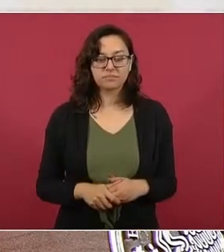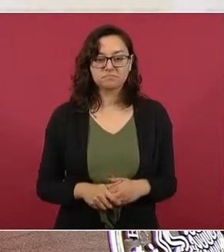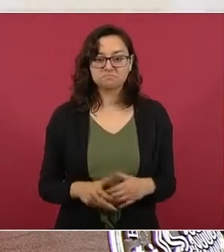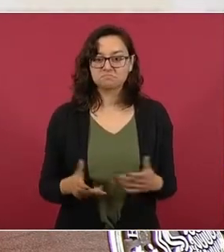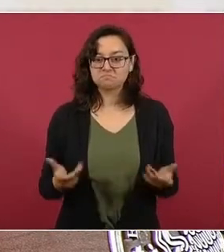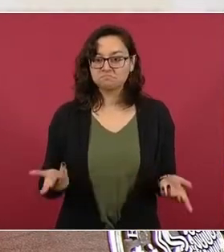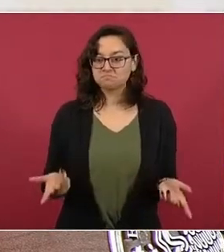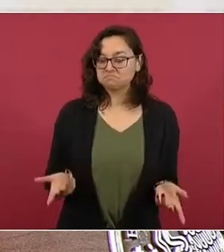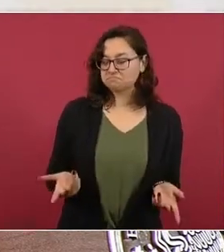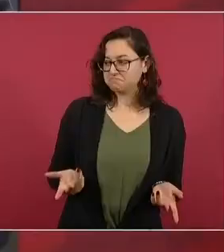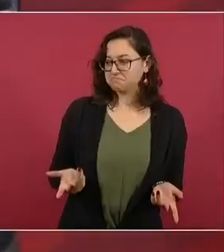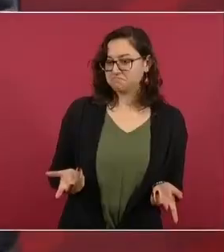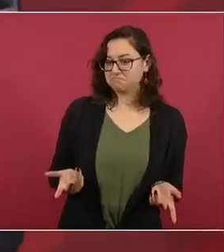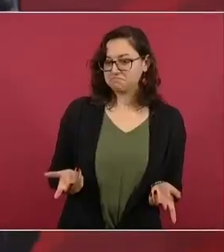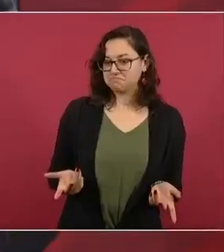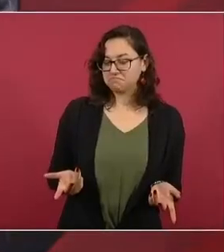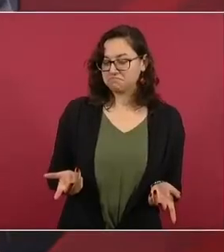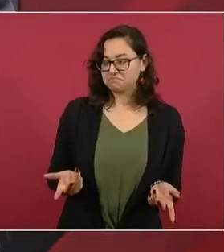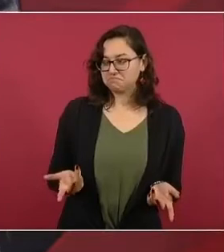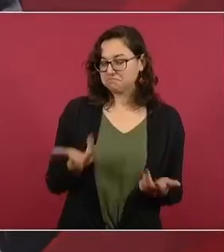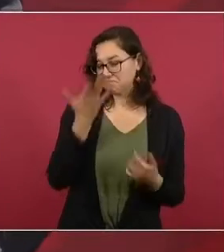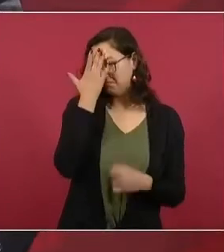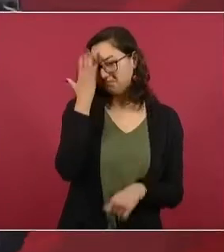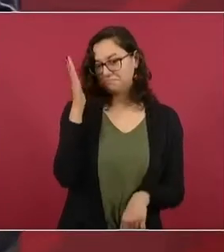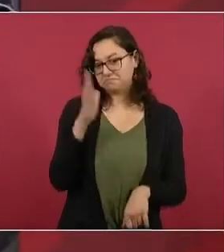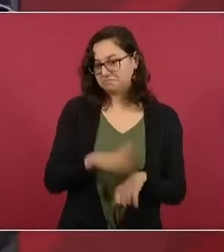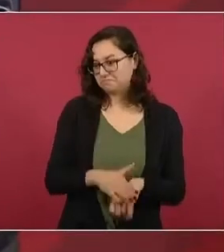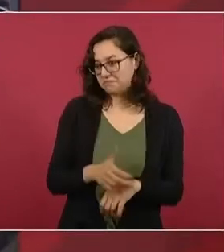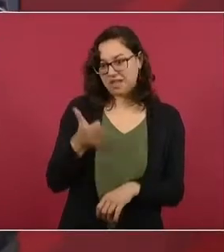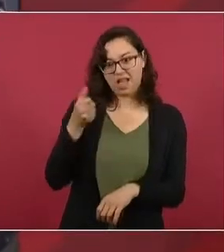Eso está ahí.